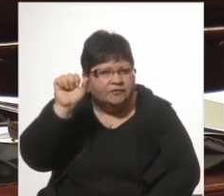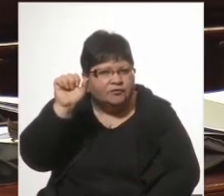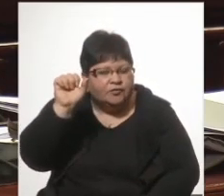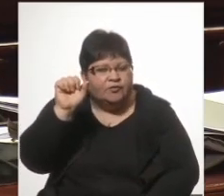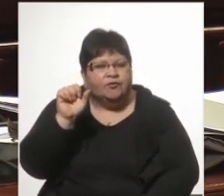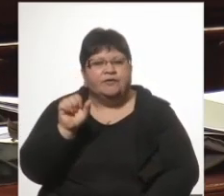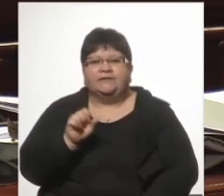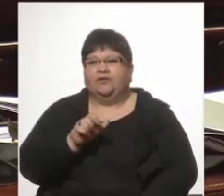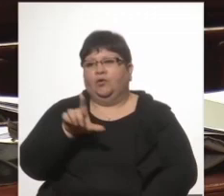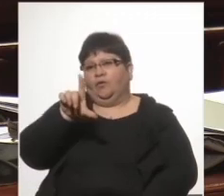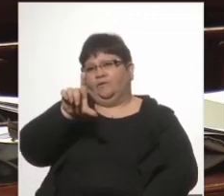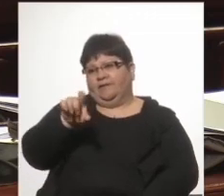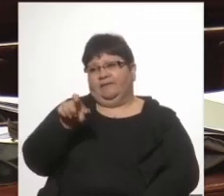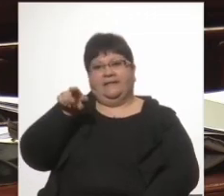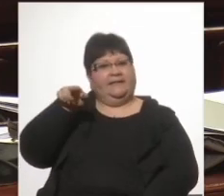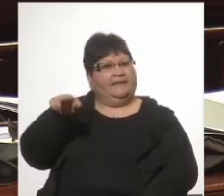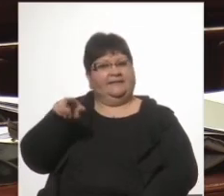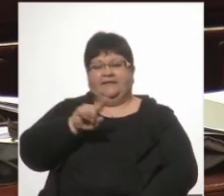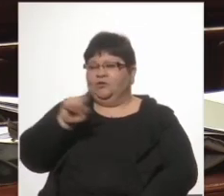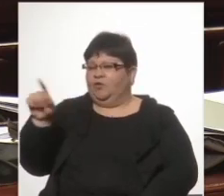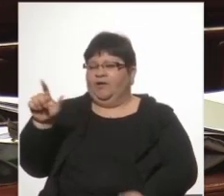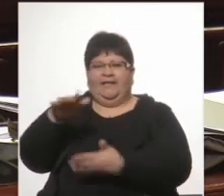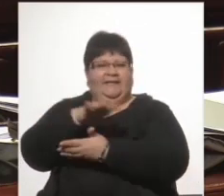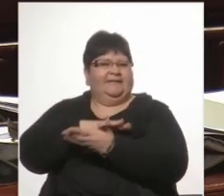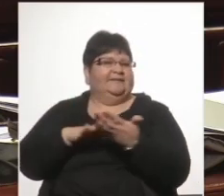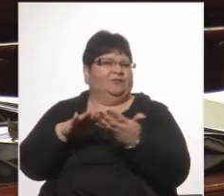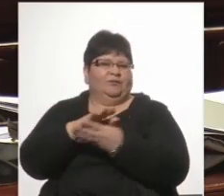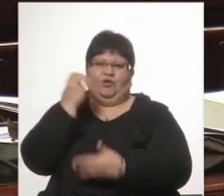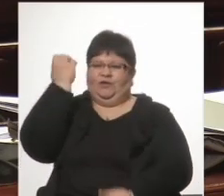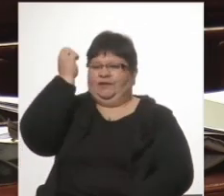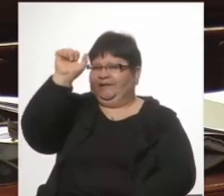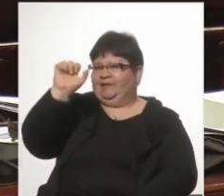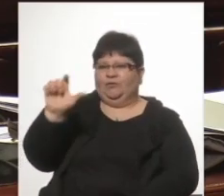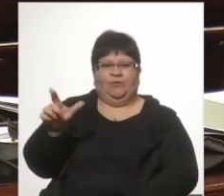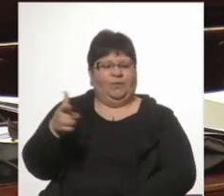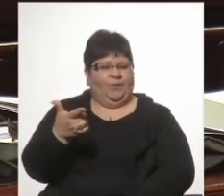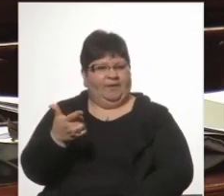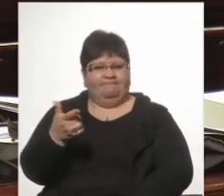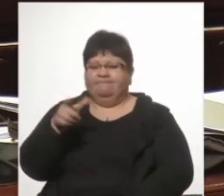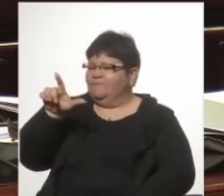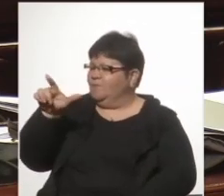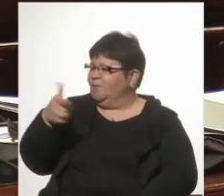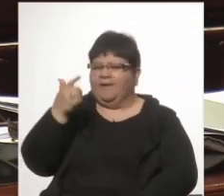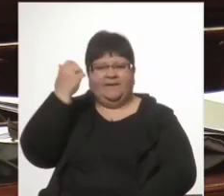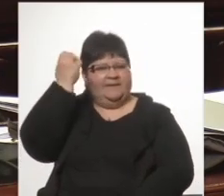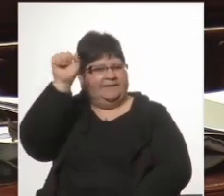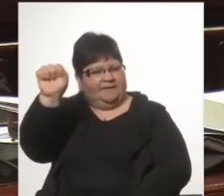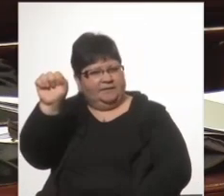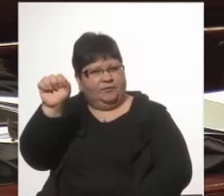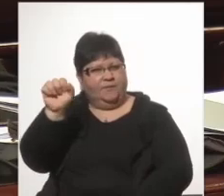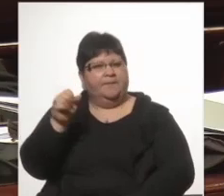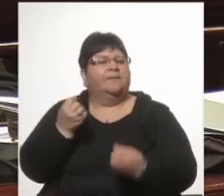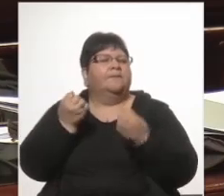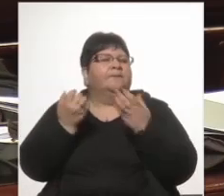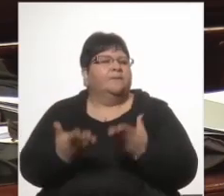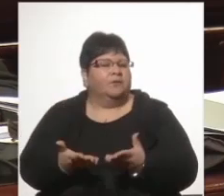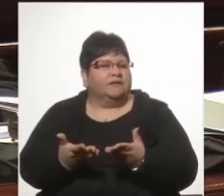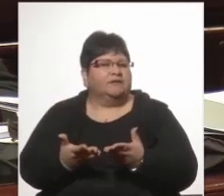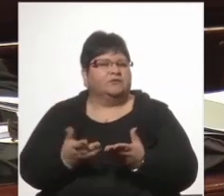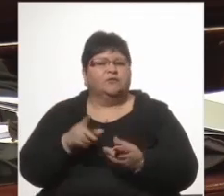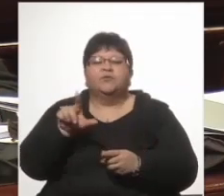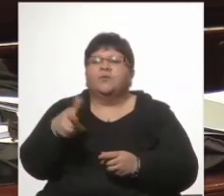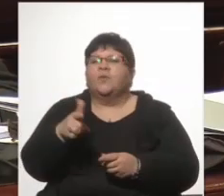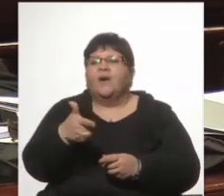evidente que no es el caso. Como lo señalaremos más adelante, no se ha incurrido en ningún delito y por tanto no existen elementos que generen